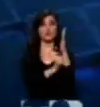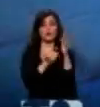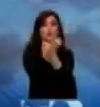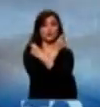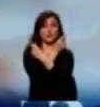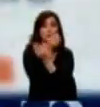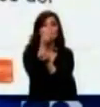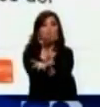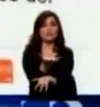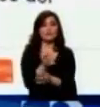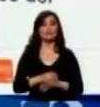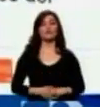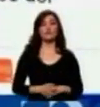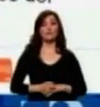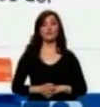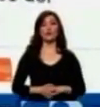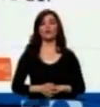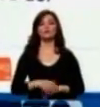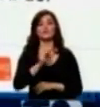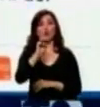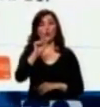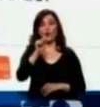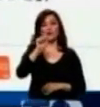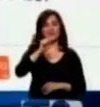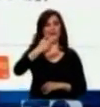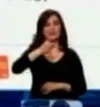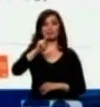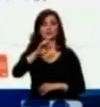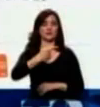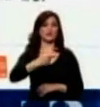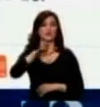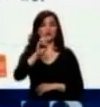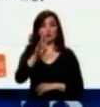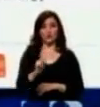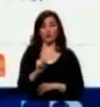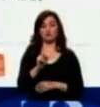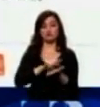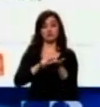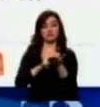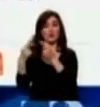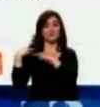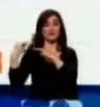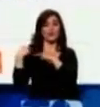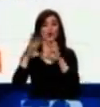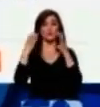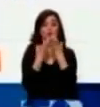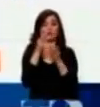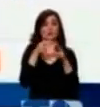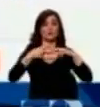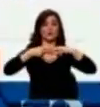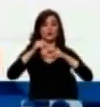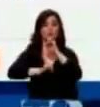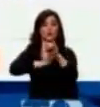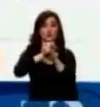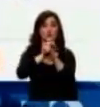Twitter en Washington finalicé reunión con Caleb mcar encargado para América Latina del comité de relaciones internacionales